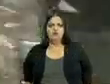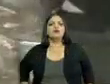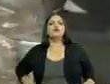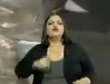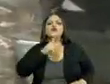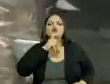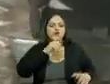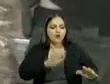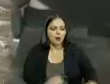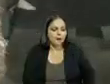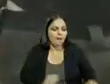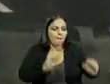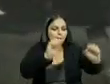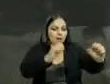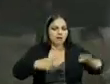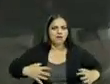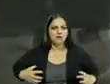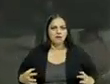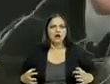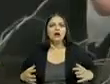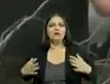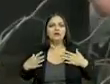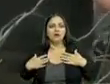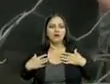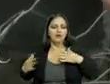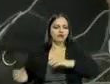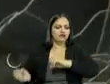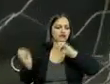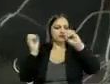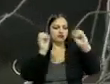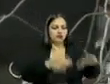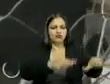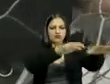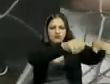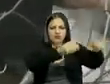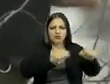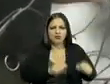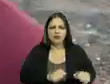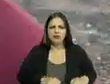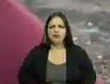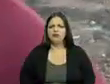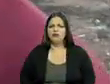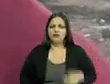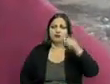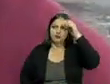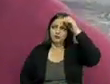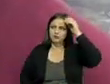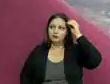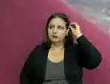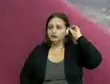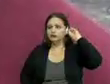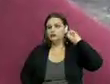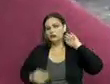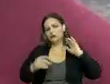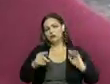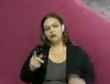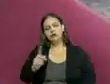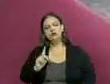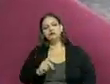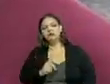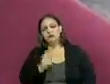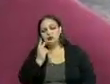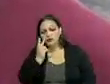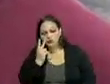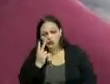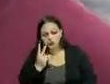maleza. Nervioso por el hallazgo, inmediatamente dio la alerta al ECU 911. Yo vi ahí que está el cuerpo ahí y el cráneo